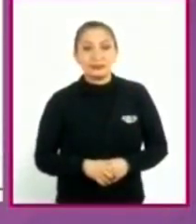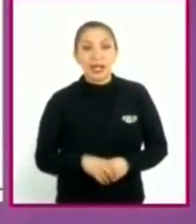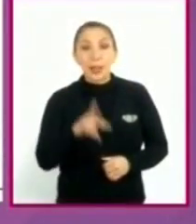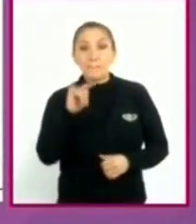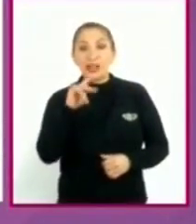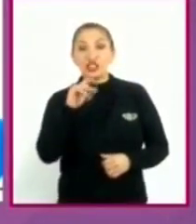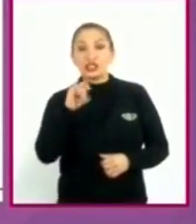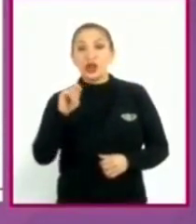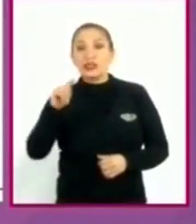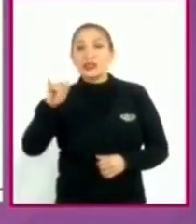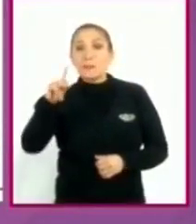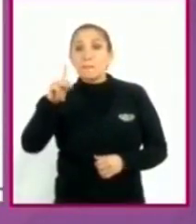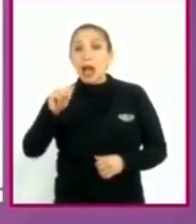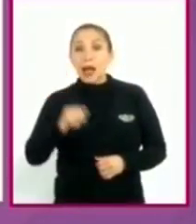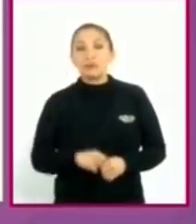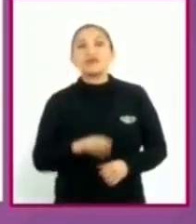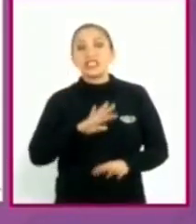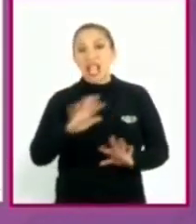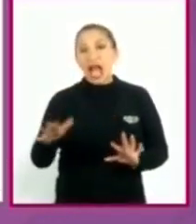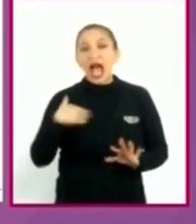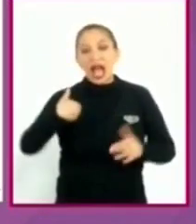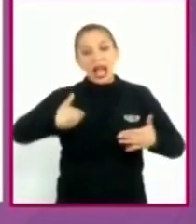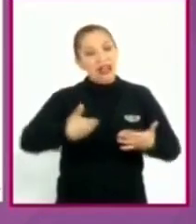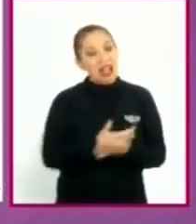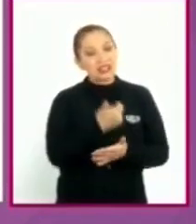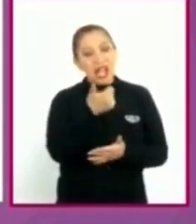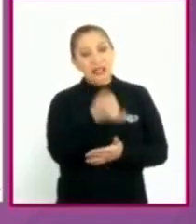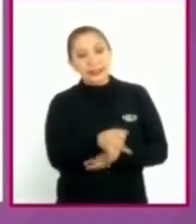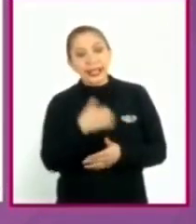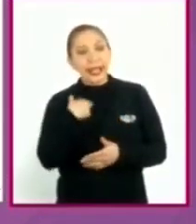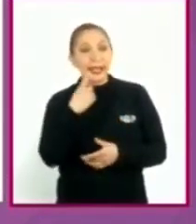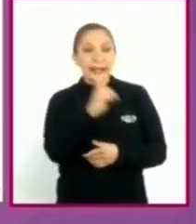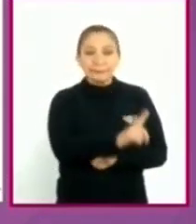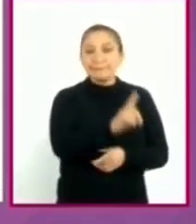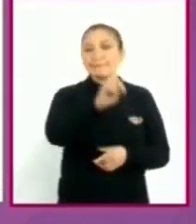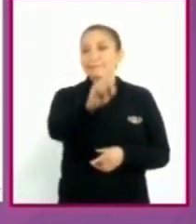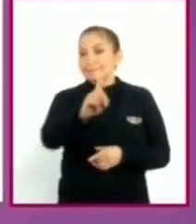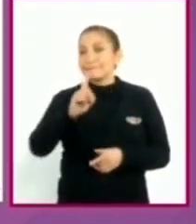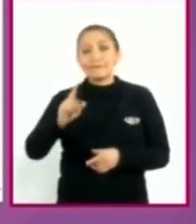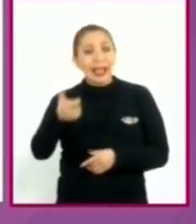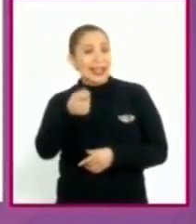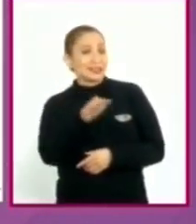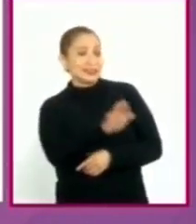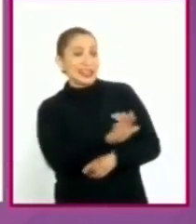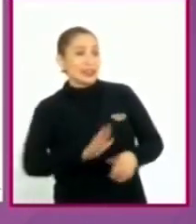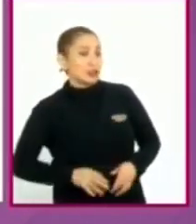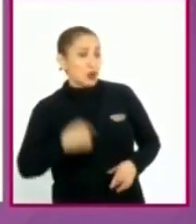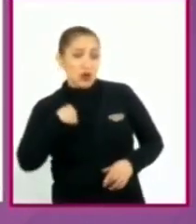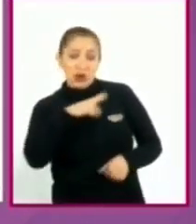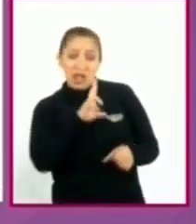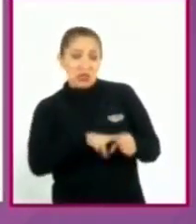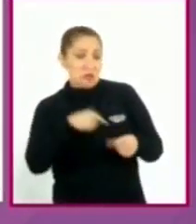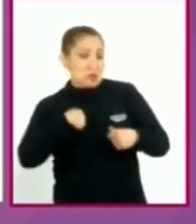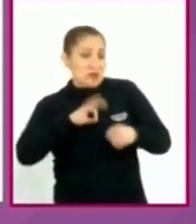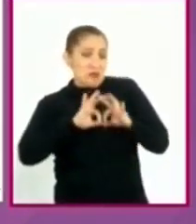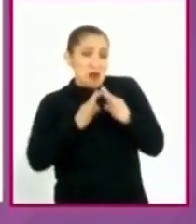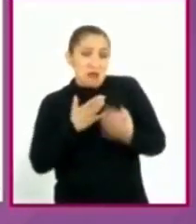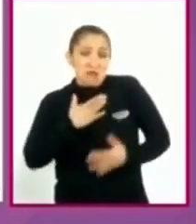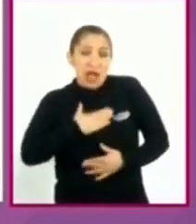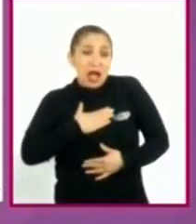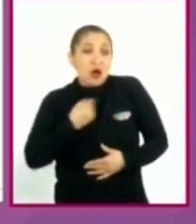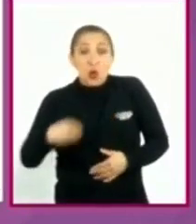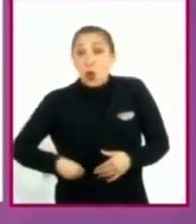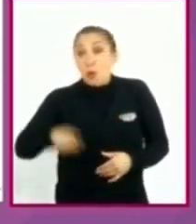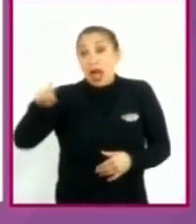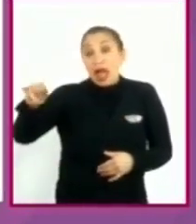Patrocinio Tipá. Ya es de nacimiento el andar de andariego. Así es mi natural y mi modo. Fue culpa